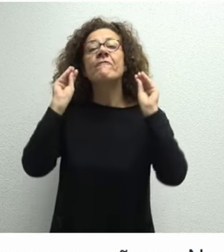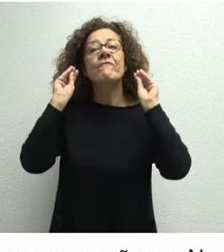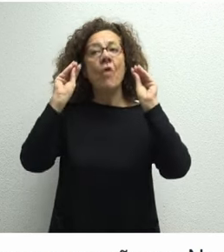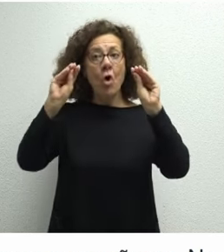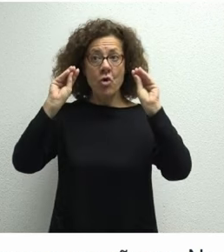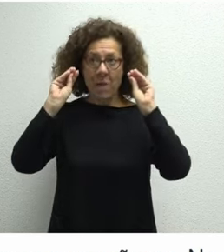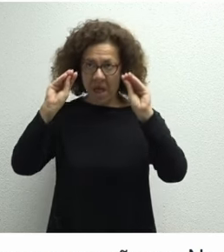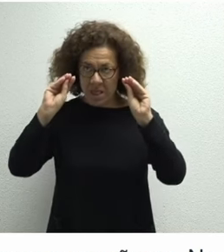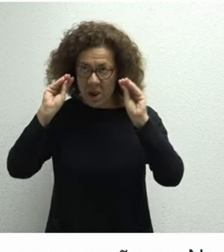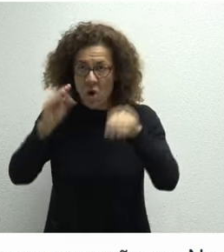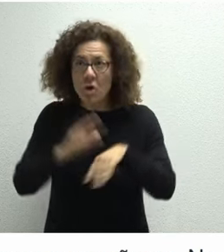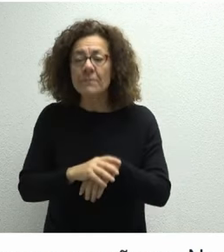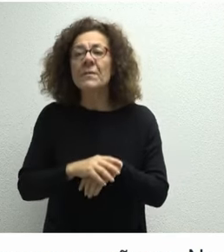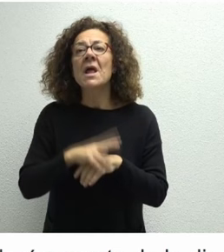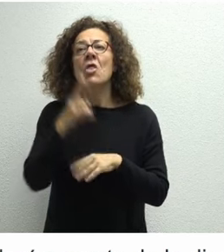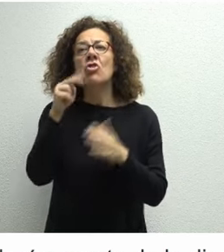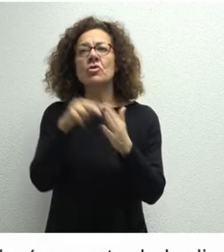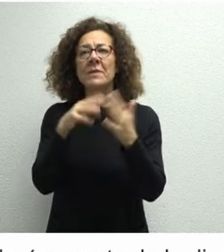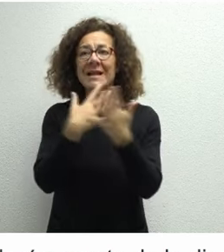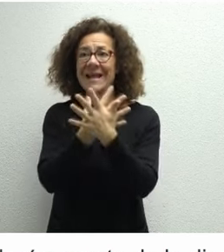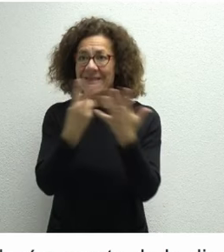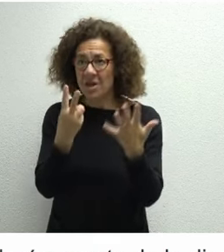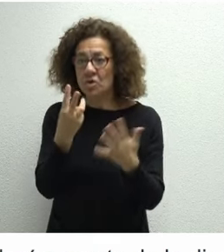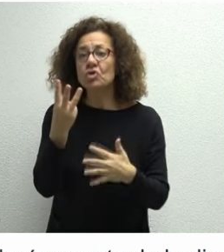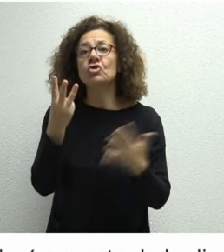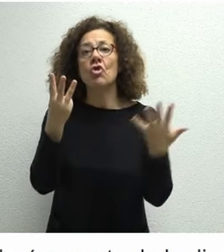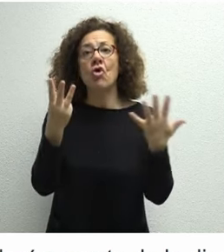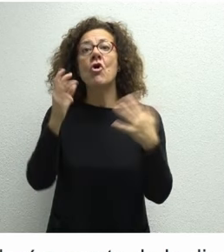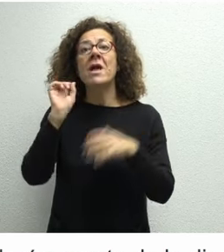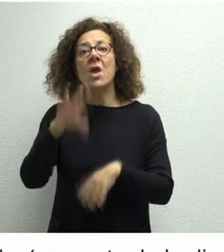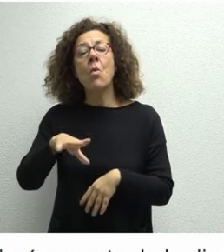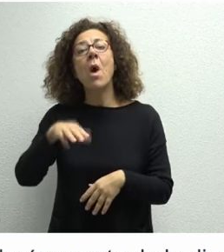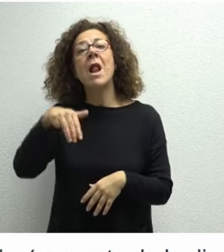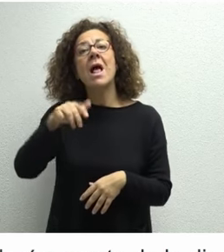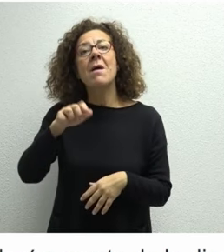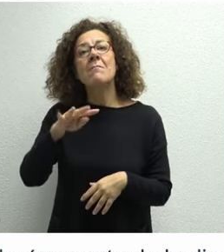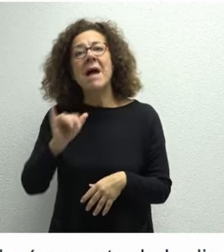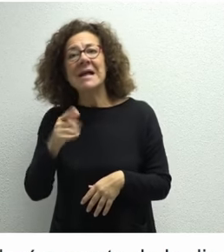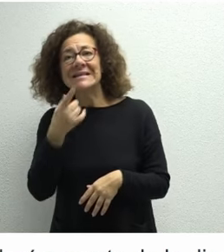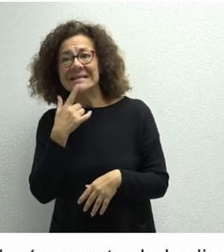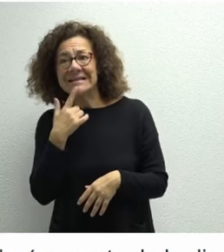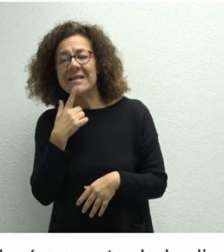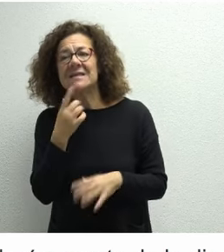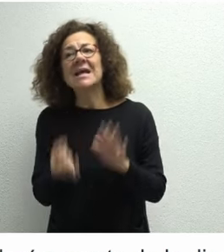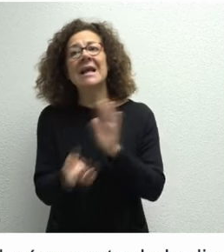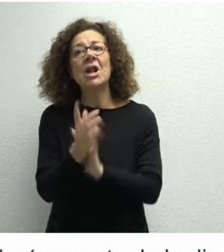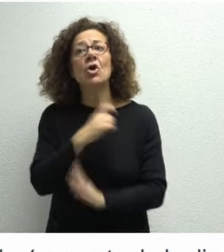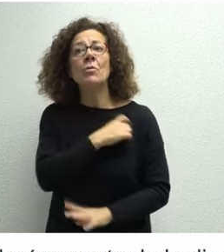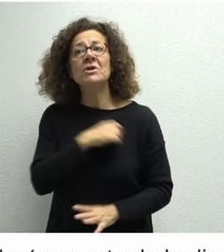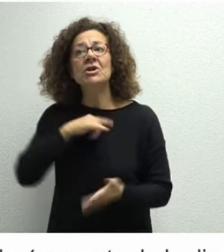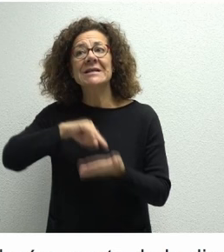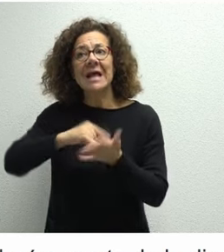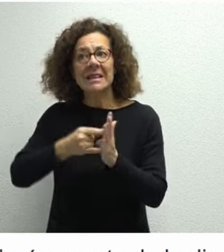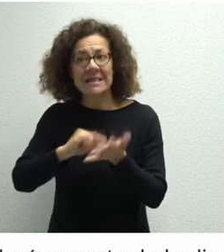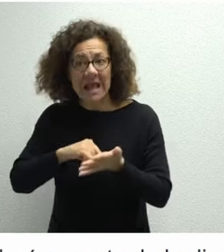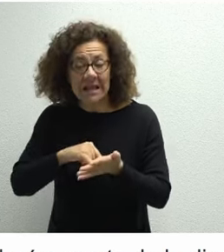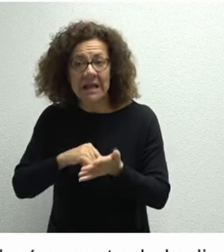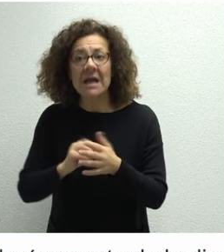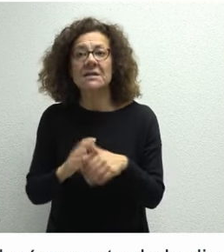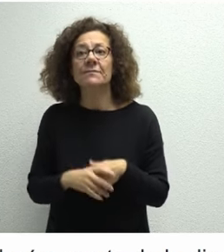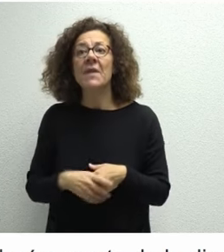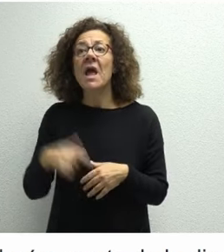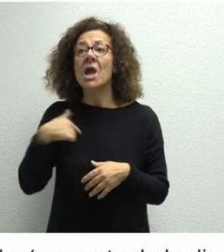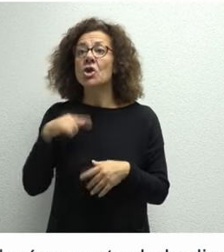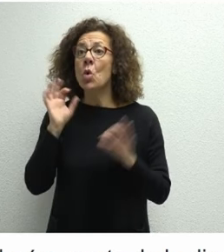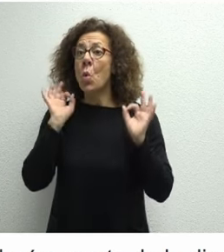eh en 2018 como hablaba Mati y Rubén se crean no las comisiones técnicas asesoras asistenciales y yo en